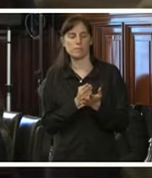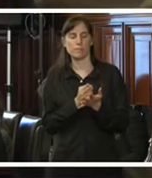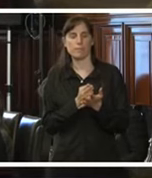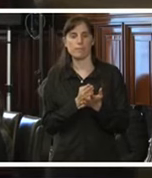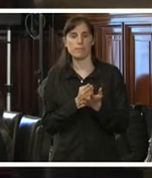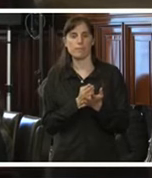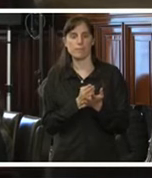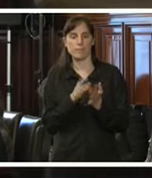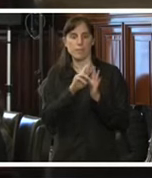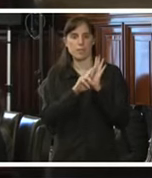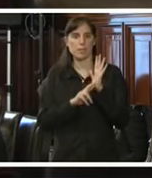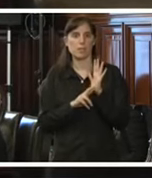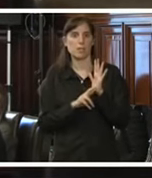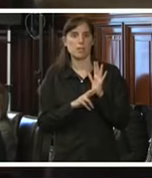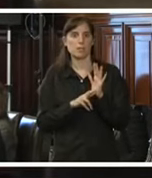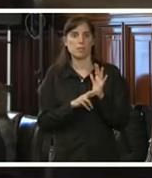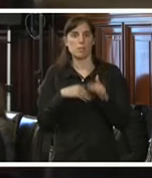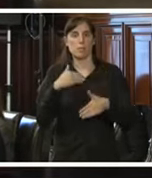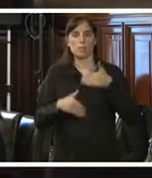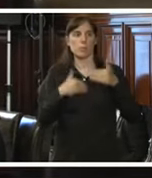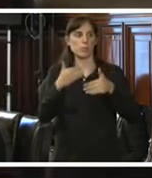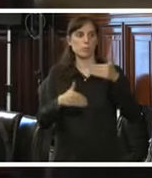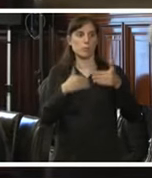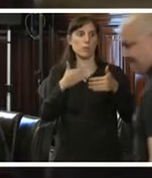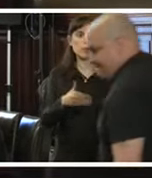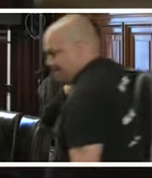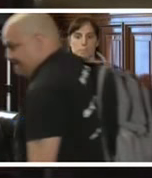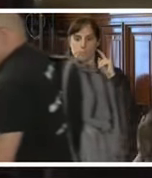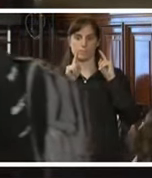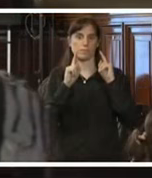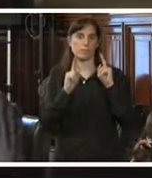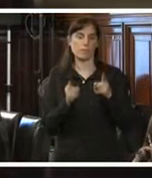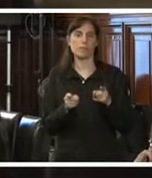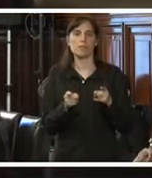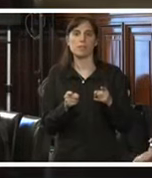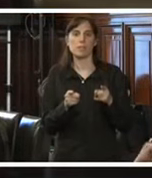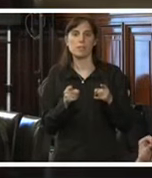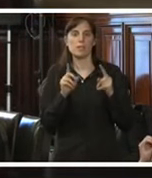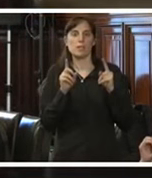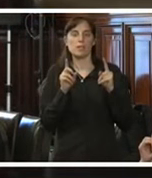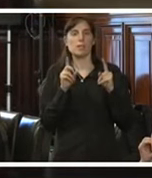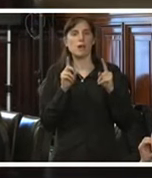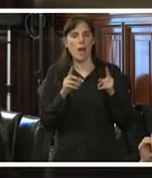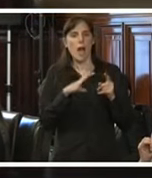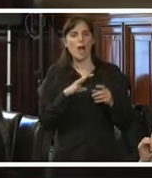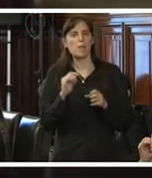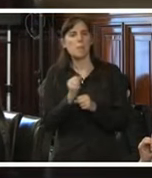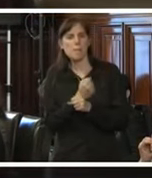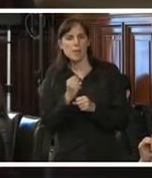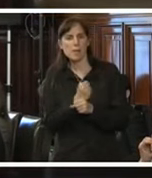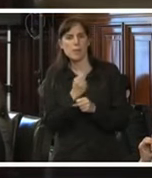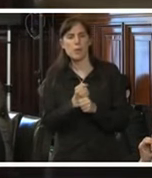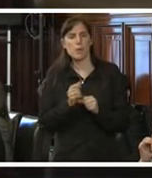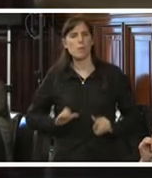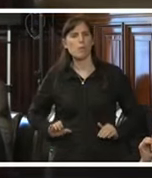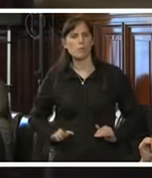proceso ajustado a estándares internacionales del Sistema Regional de Protección, mientras que se premian, por otro lado, a